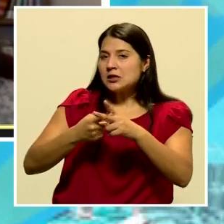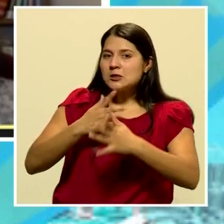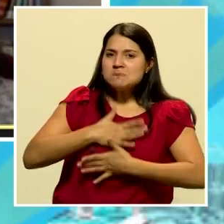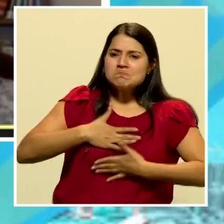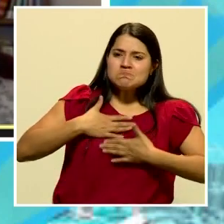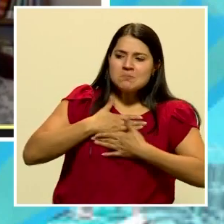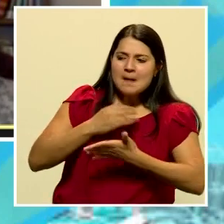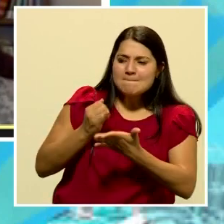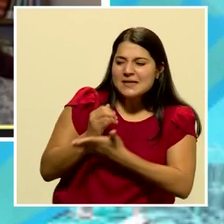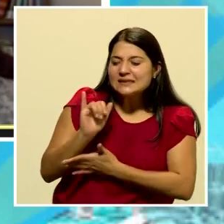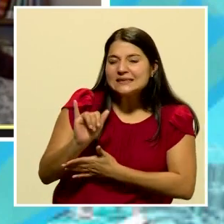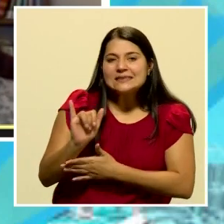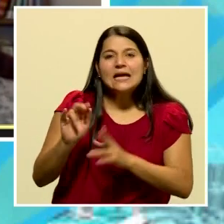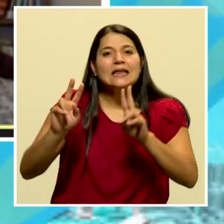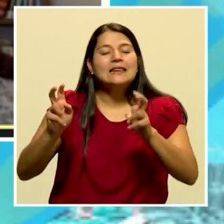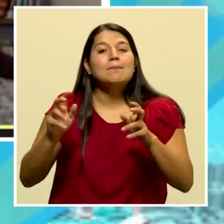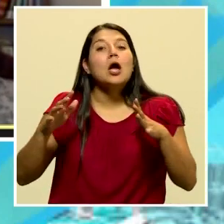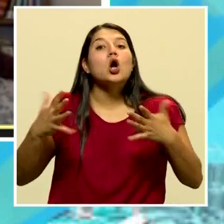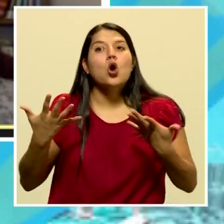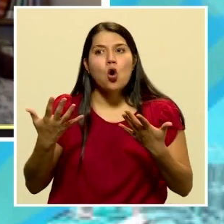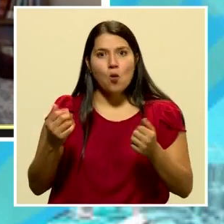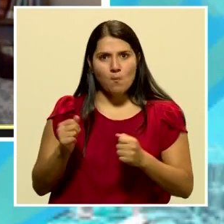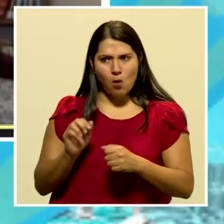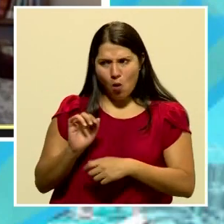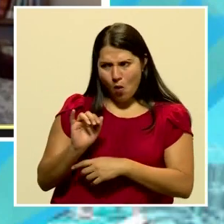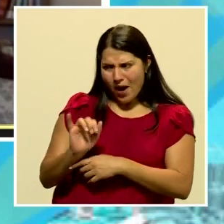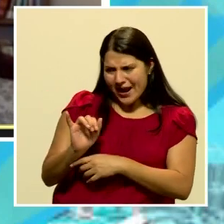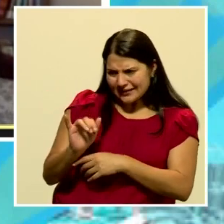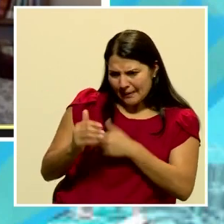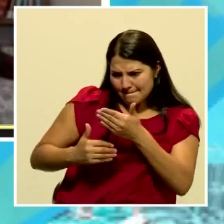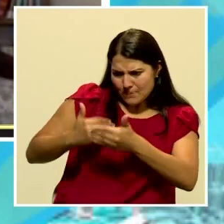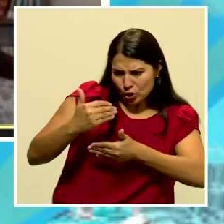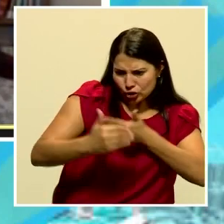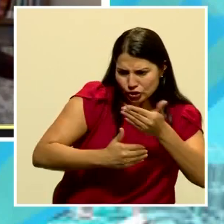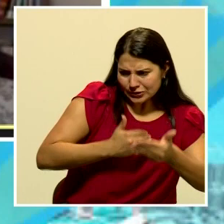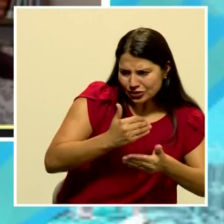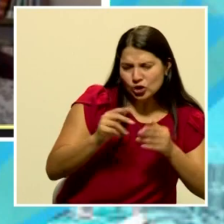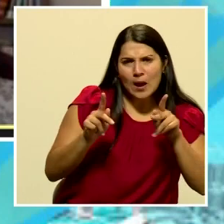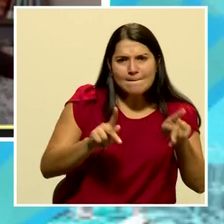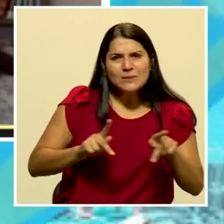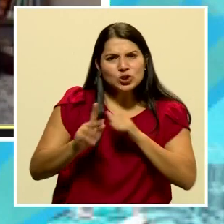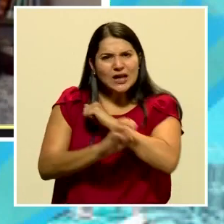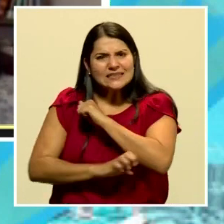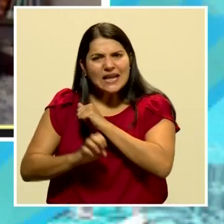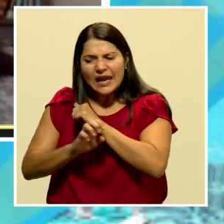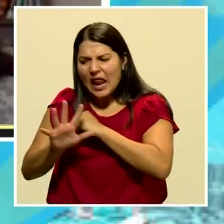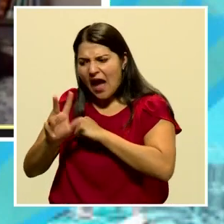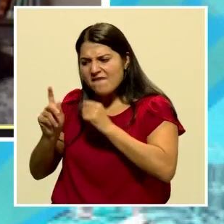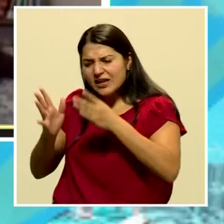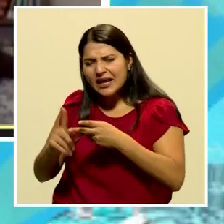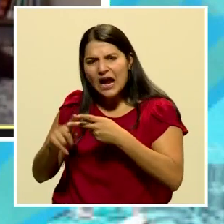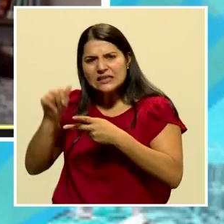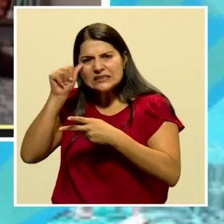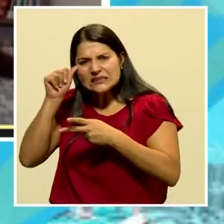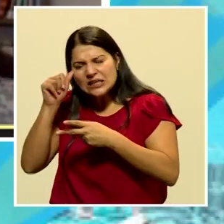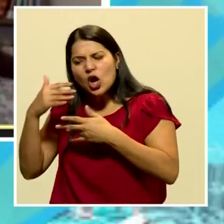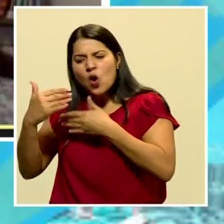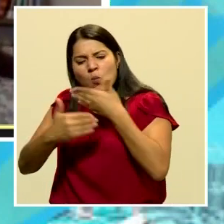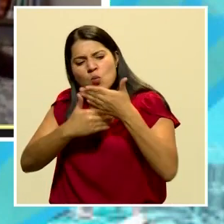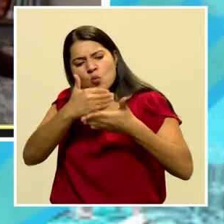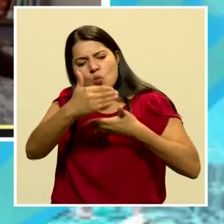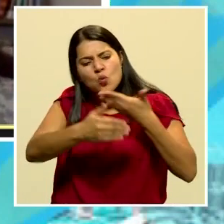tema, de cómo es este paso de los migrantes africanos y asiáticos por América Latina, y